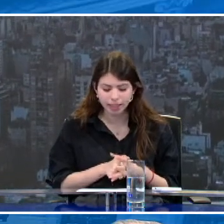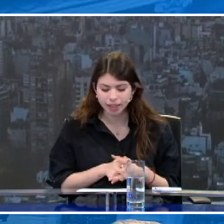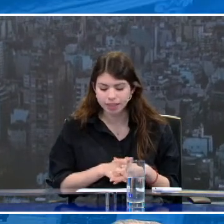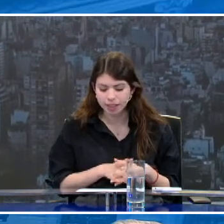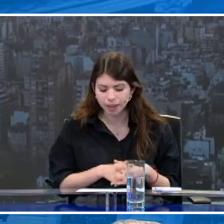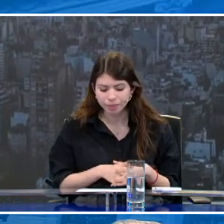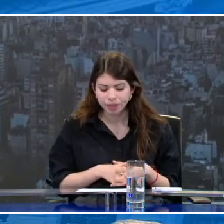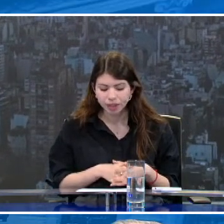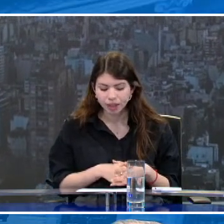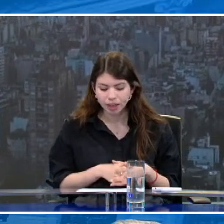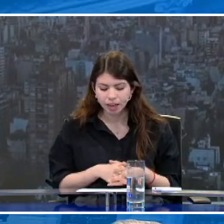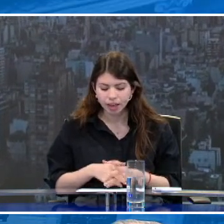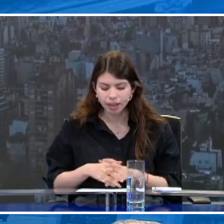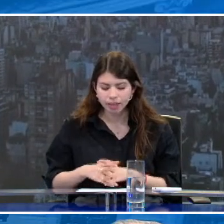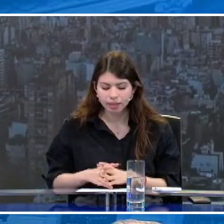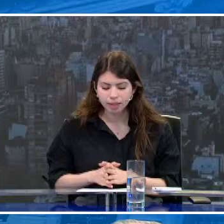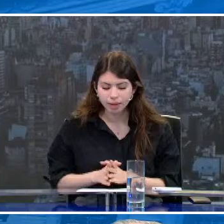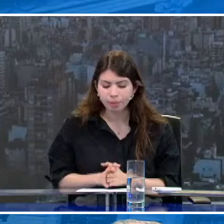2.957. sí.